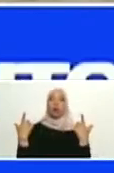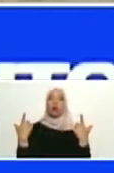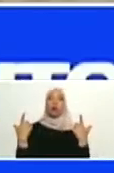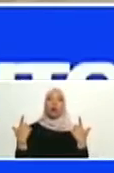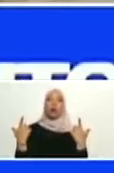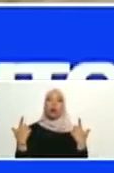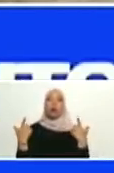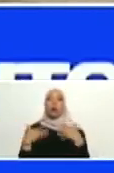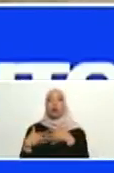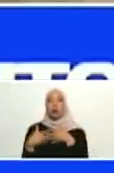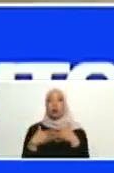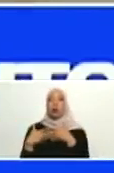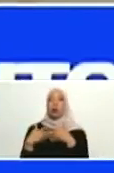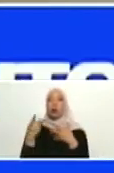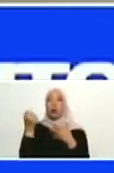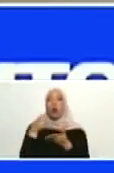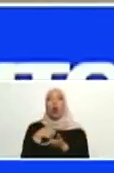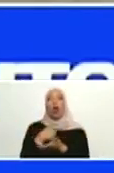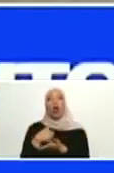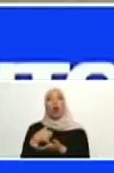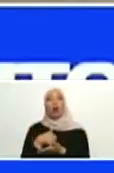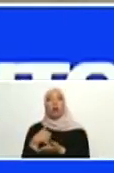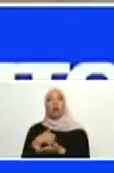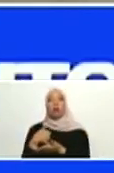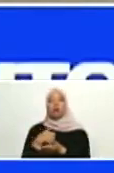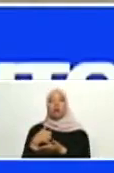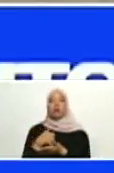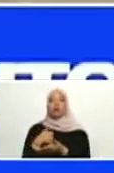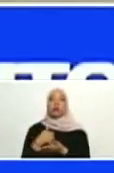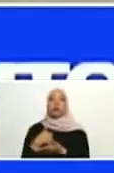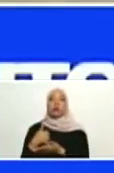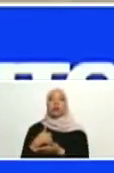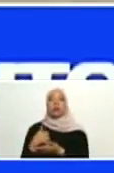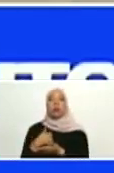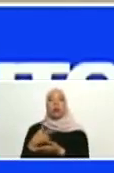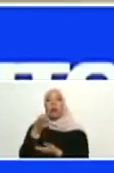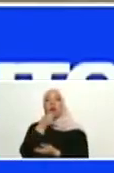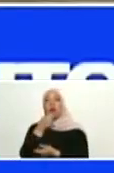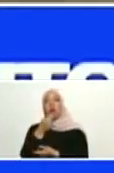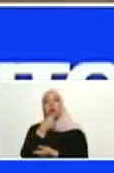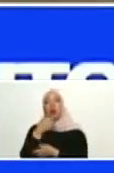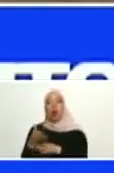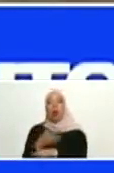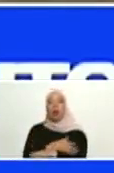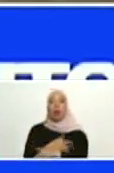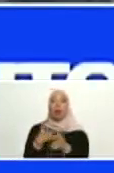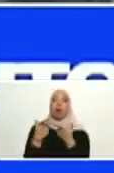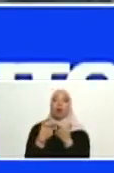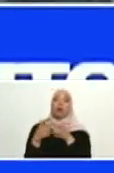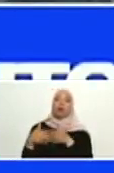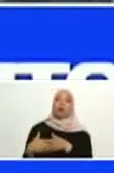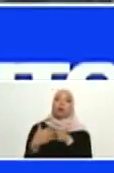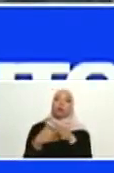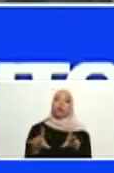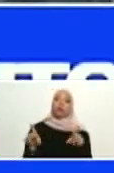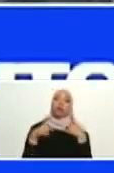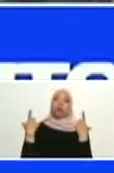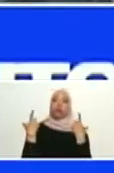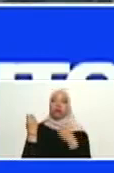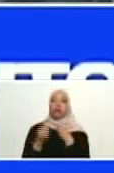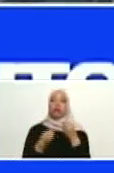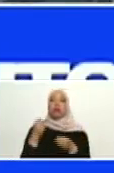lo invulnerable, lo vulnerable que era La Guaira ante ataques piratas del Caribe, los piratas que venían